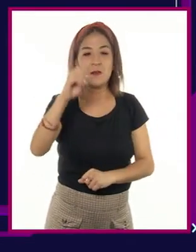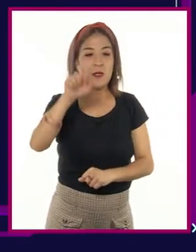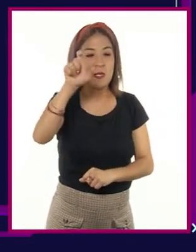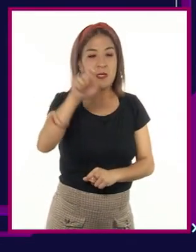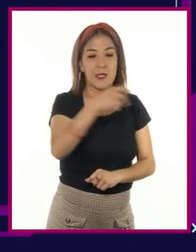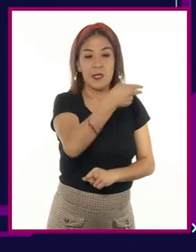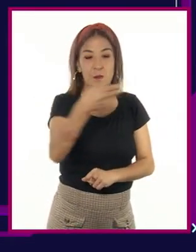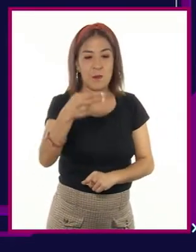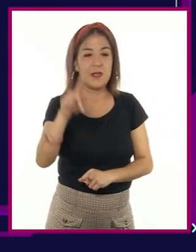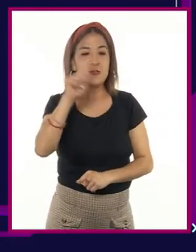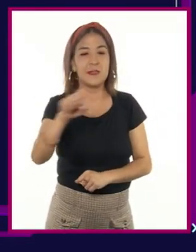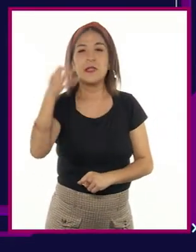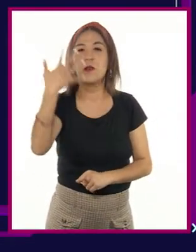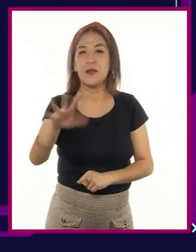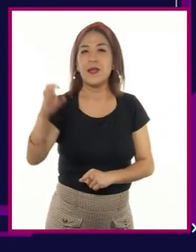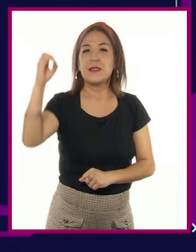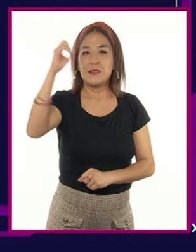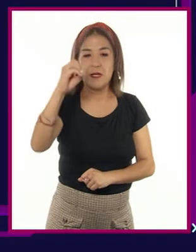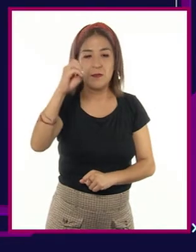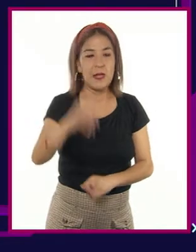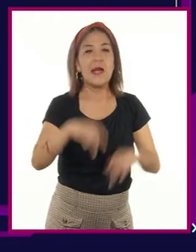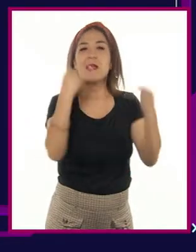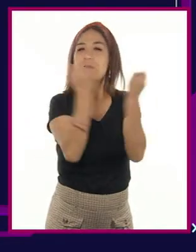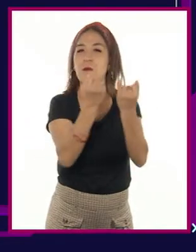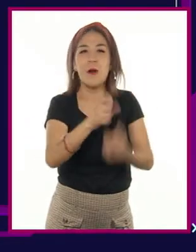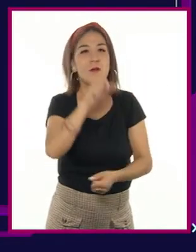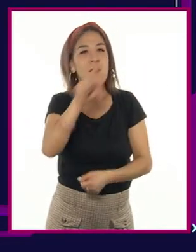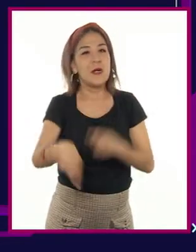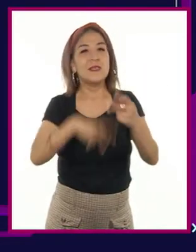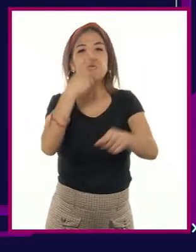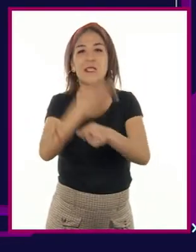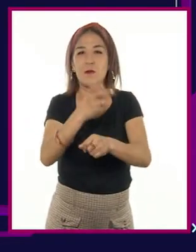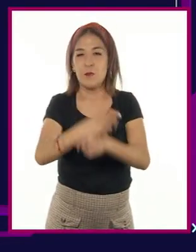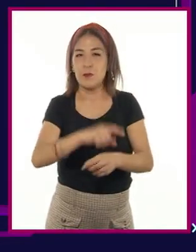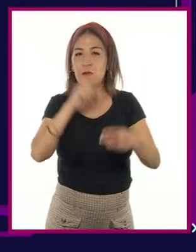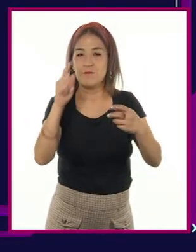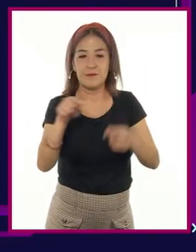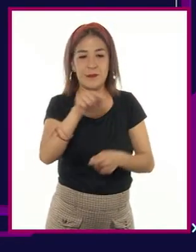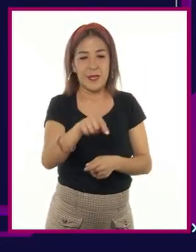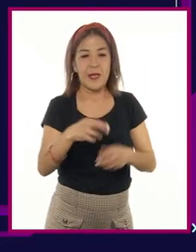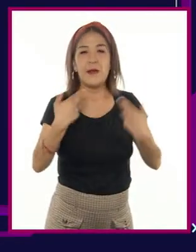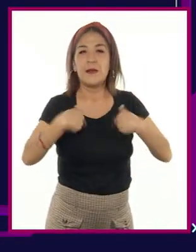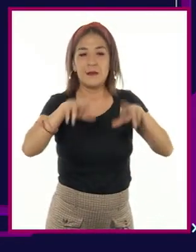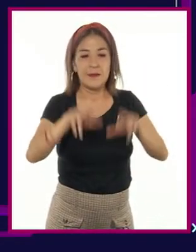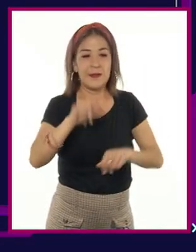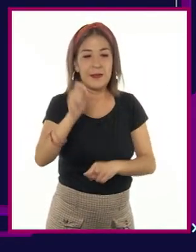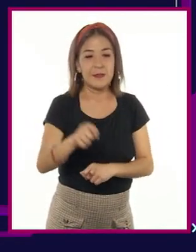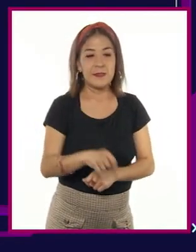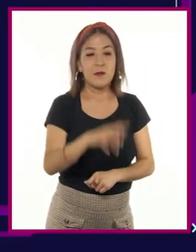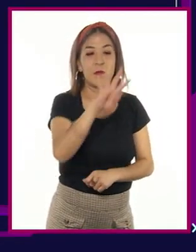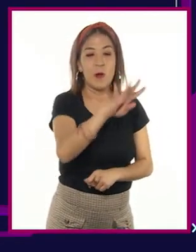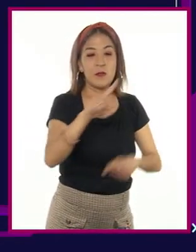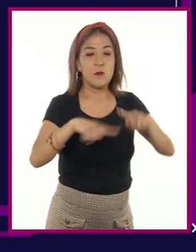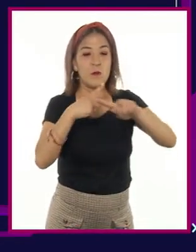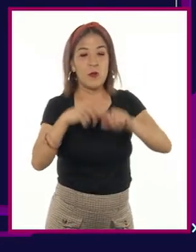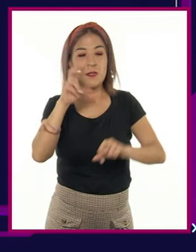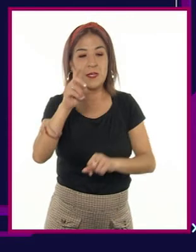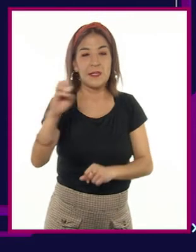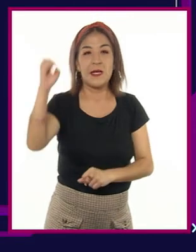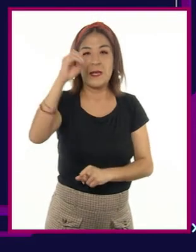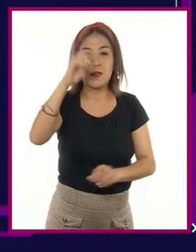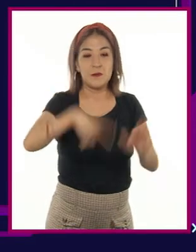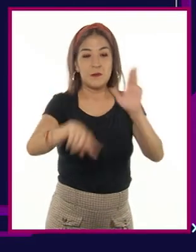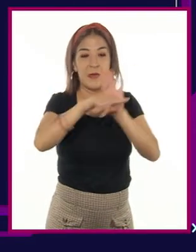110 grados se realiza lo mismo para la segunda expresión 4 x 30 grados menos 10 grados